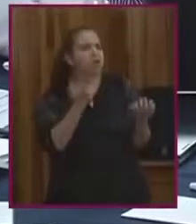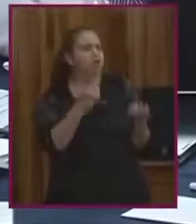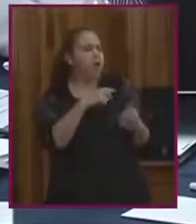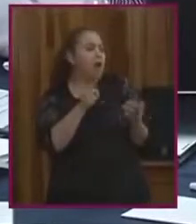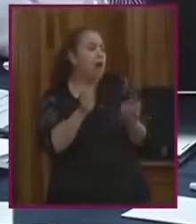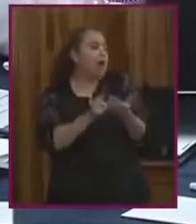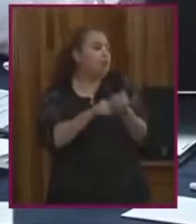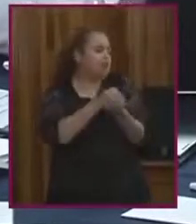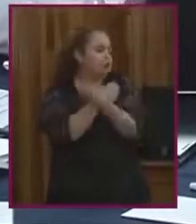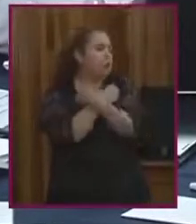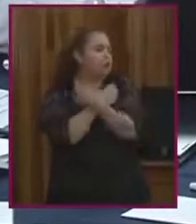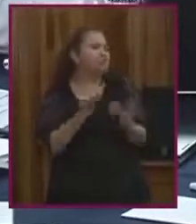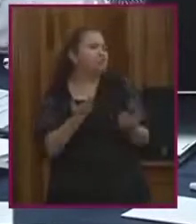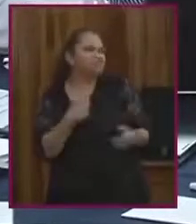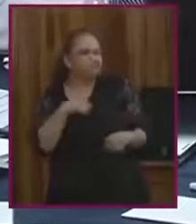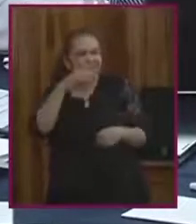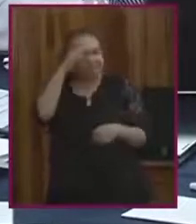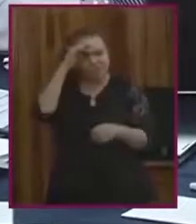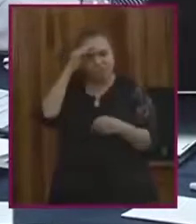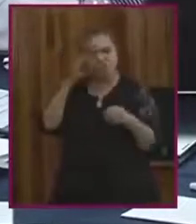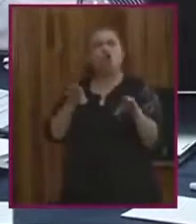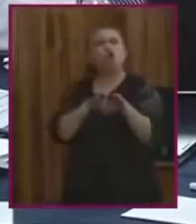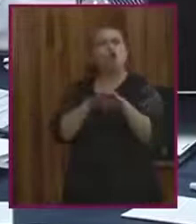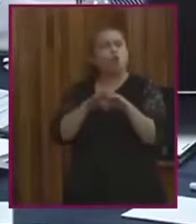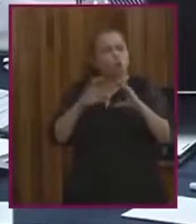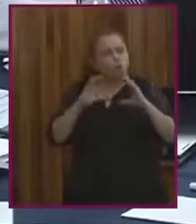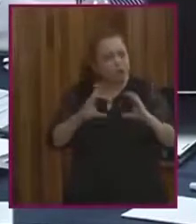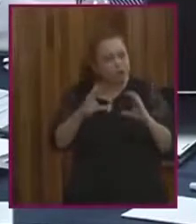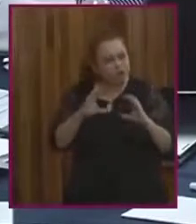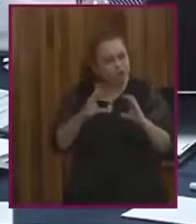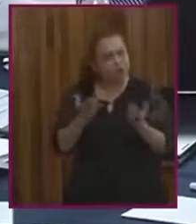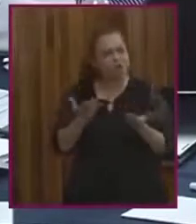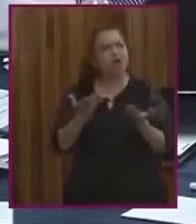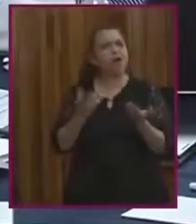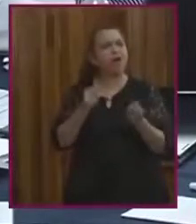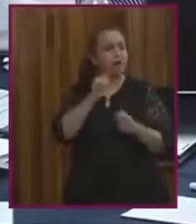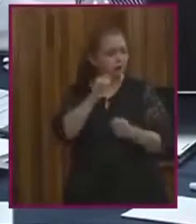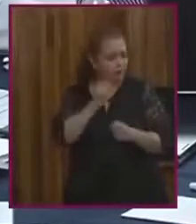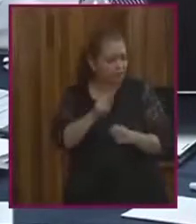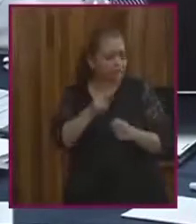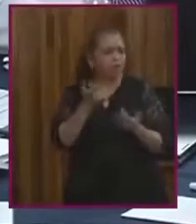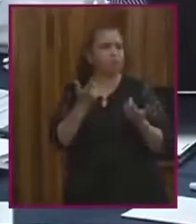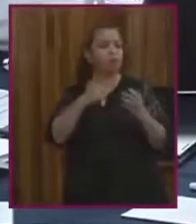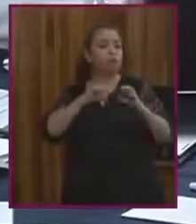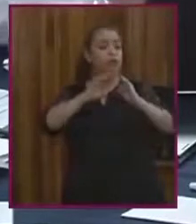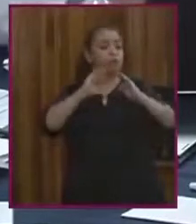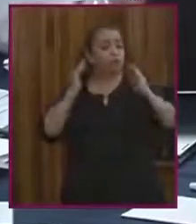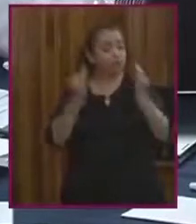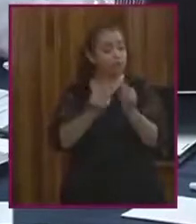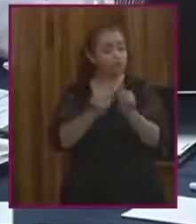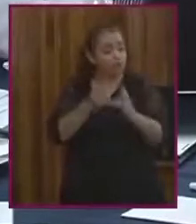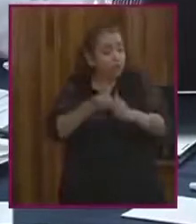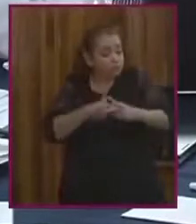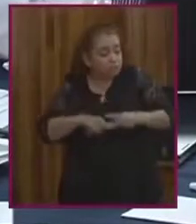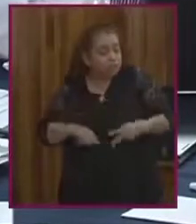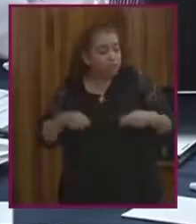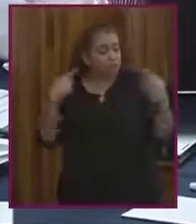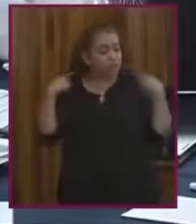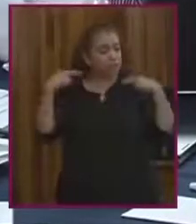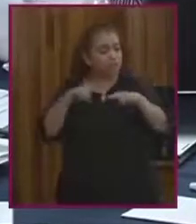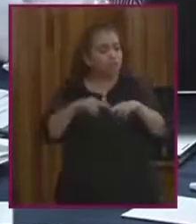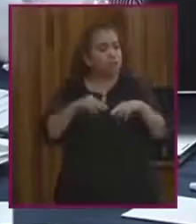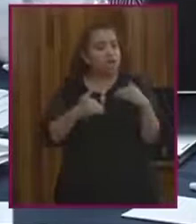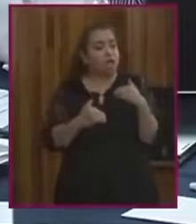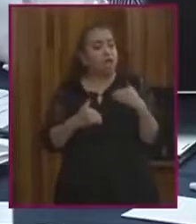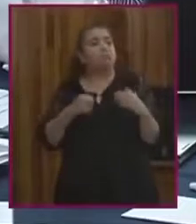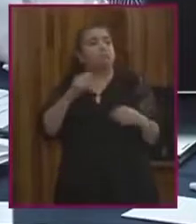a cuidar este asunto? ¿Cómo vamos a atender este asunto desde la formación inicial de los docentes y en su formación continua?